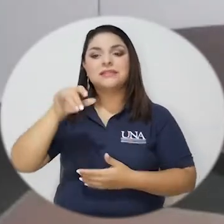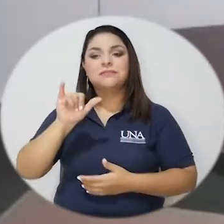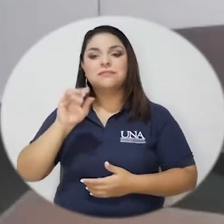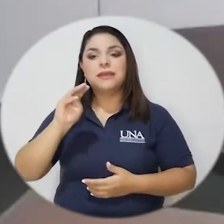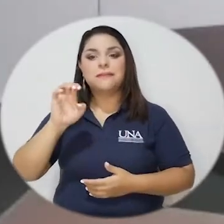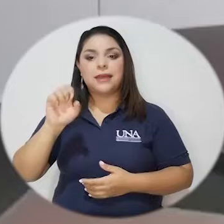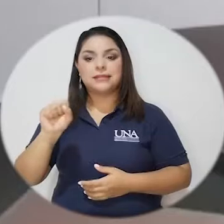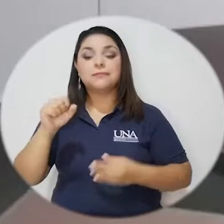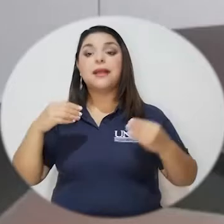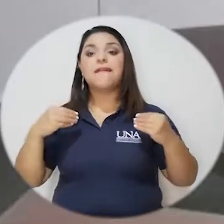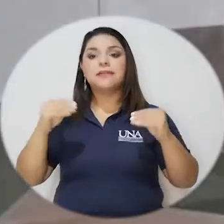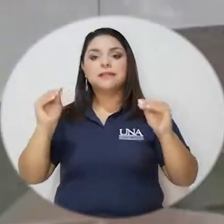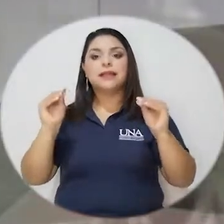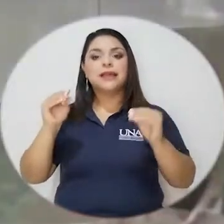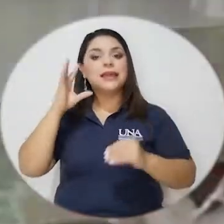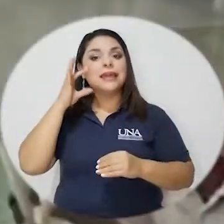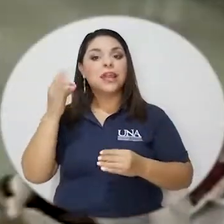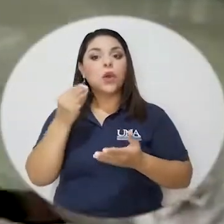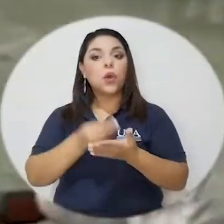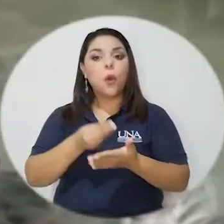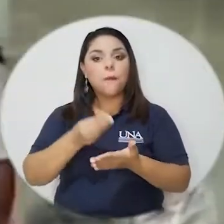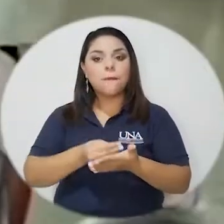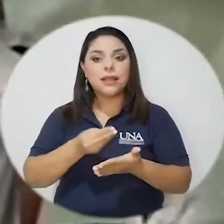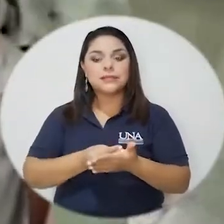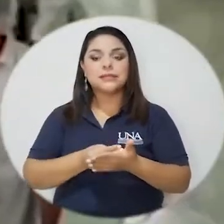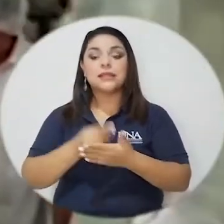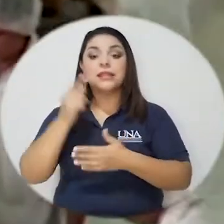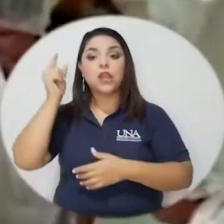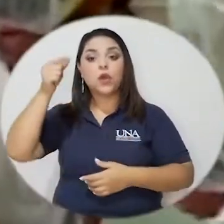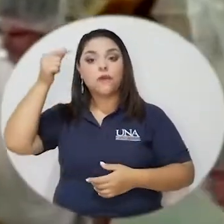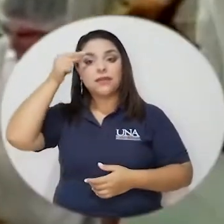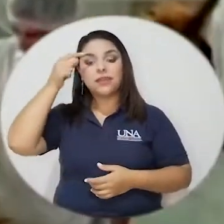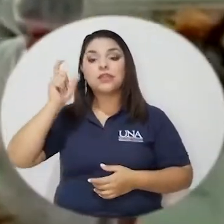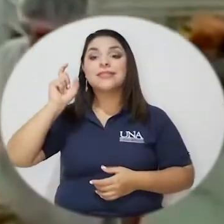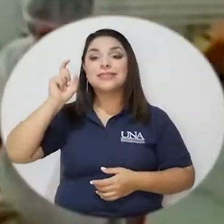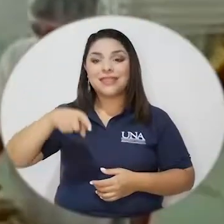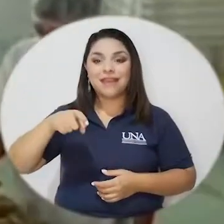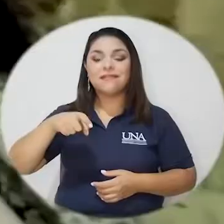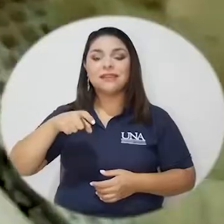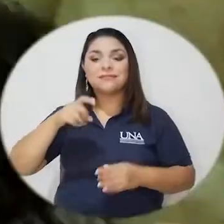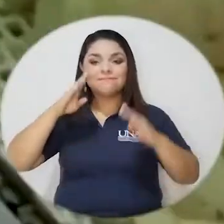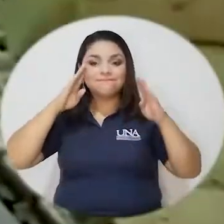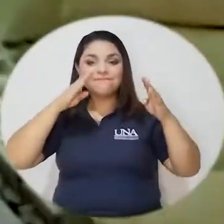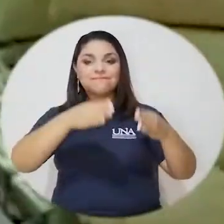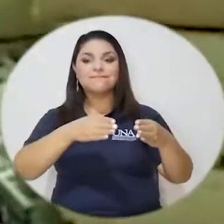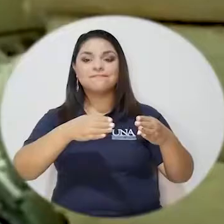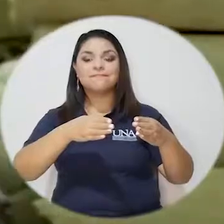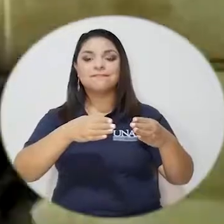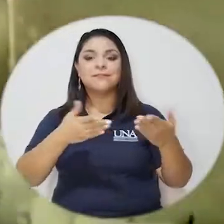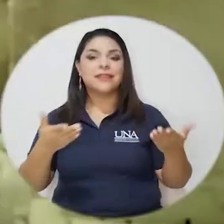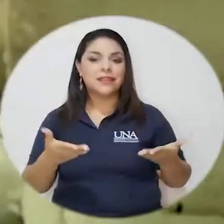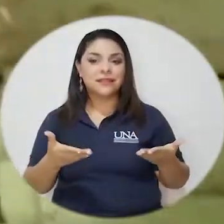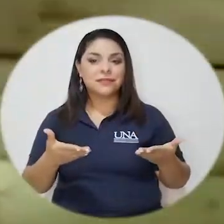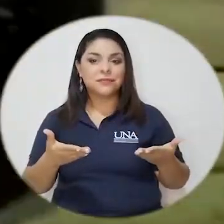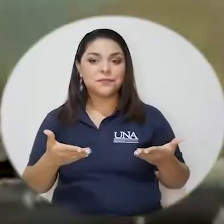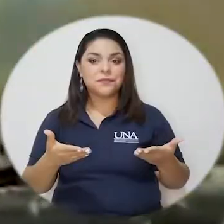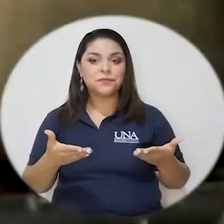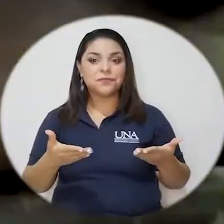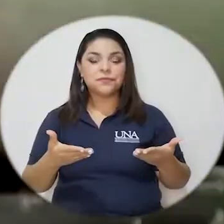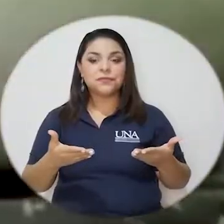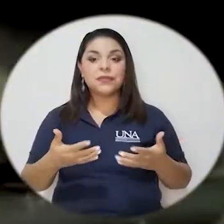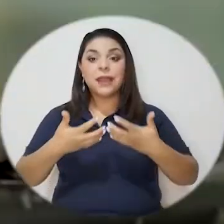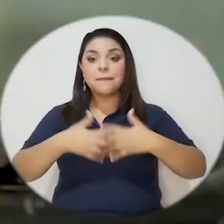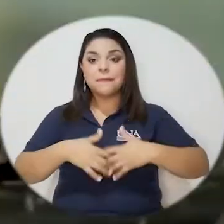a las pymes a vender, y creo que las compras del Estado deben de destinarse